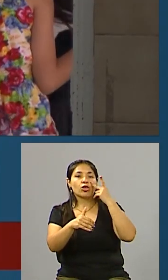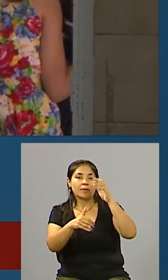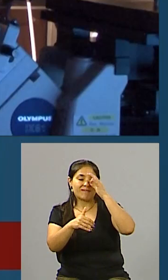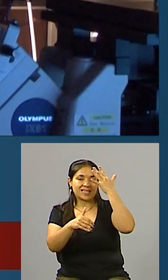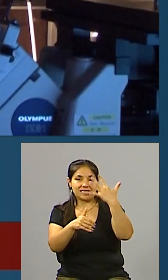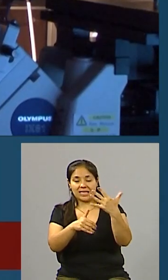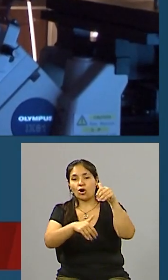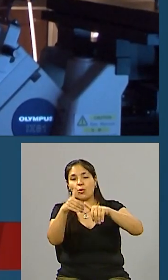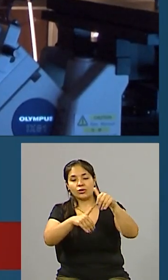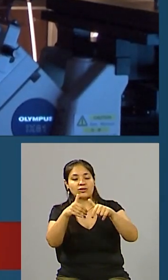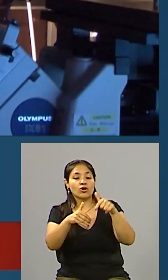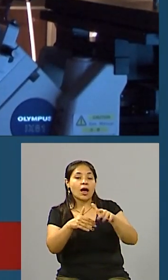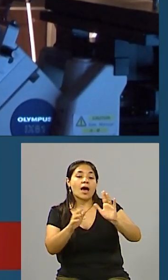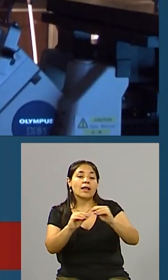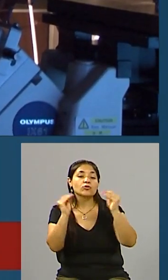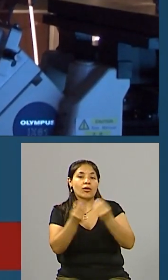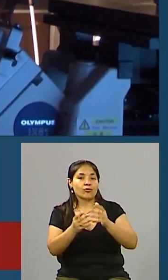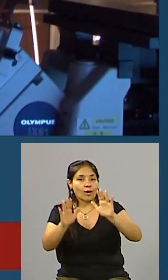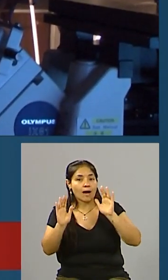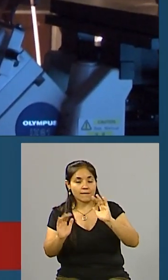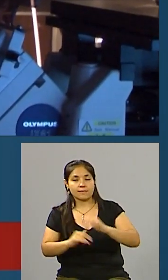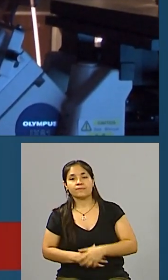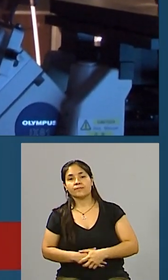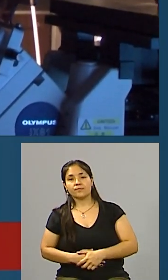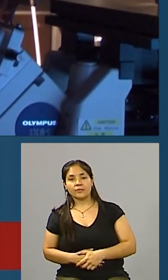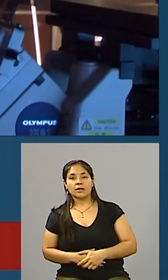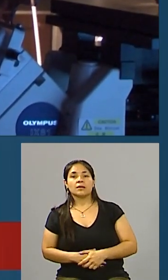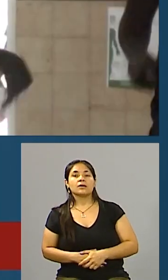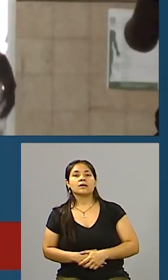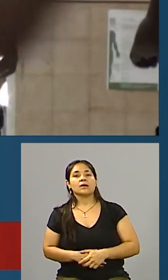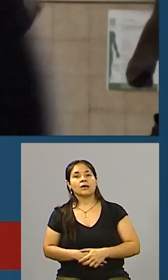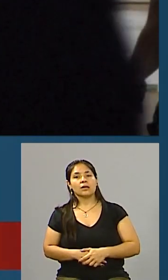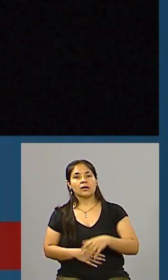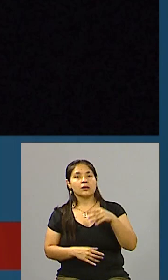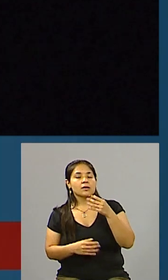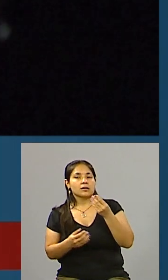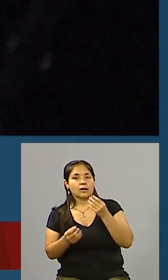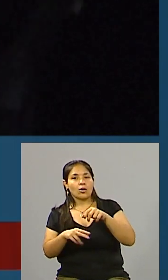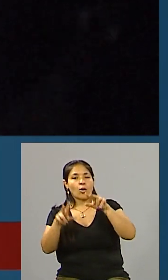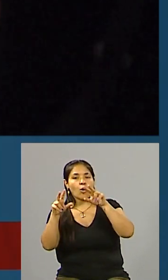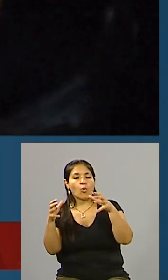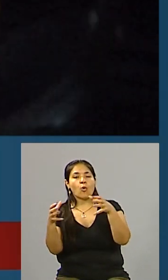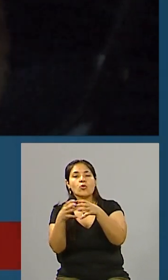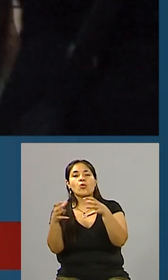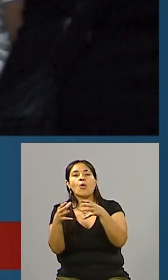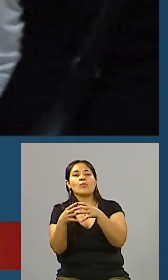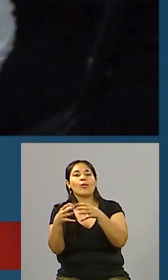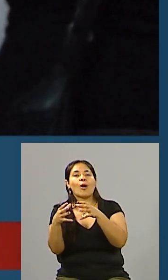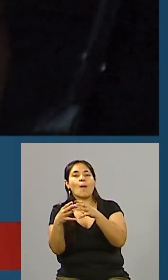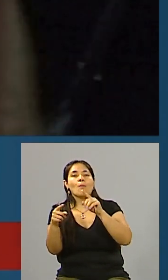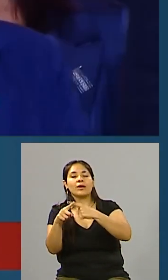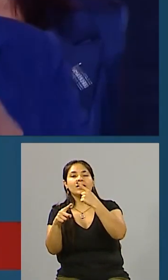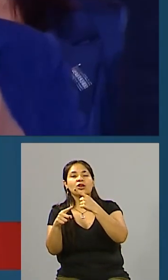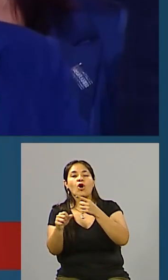2025. ¿Quién va a cumplir el rol opositor? Y con esto voy cerrando, Gastón. Digo, teniendo en cuenta que hay